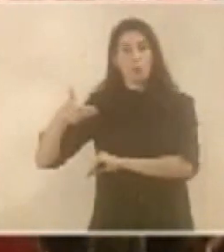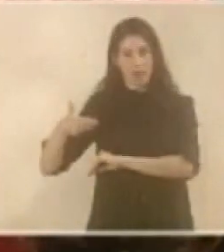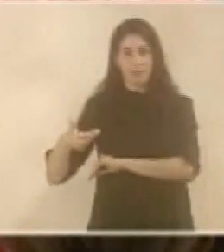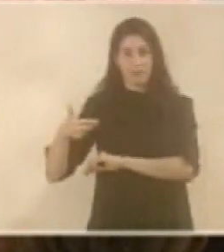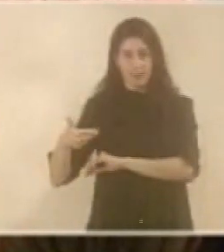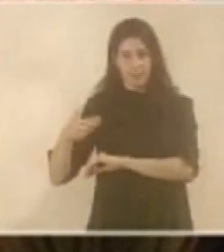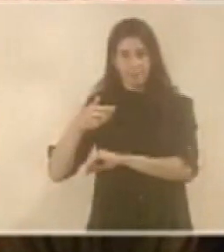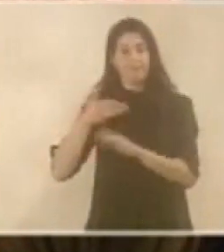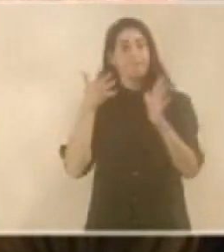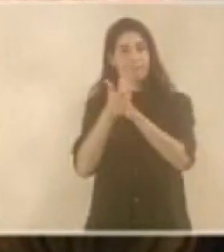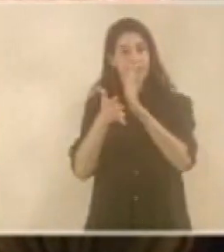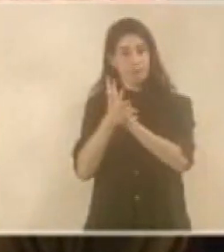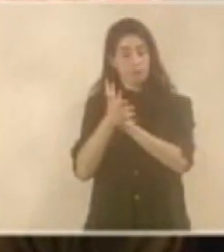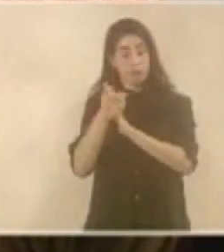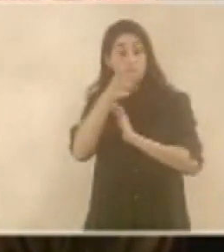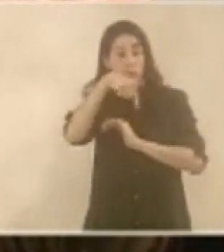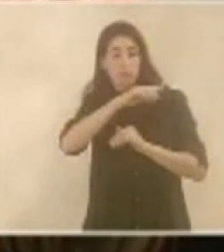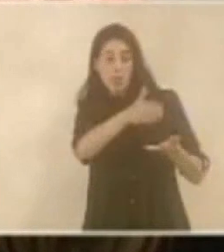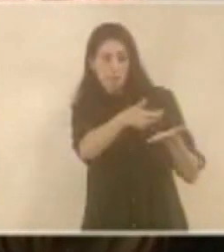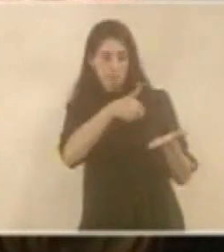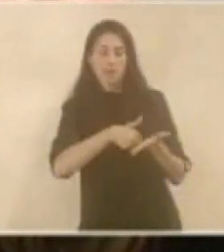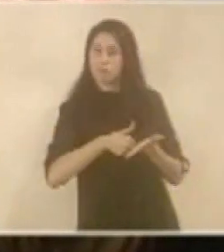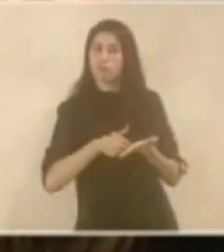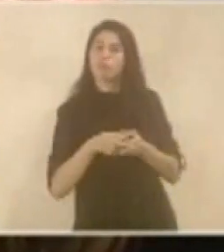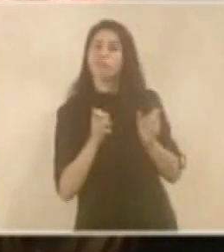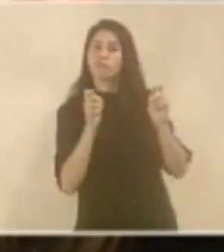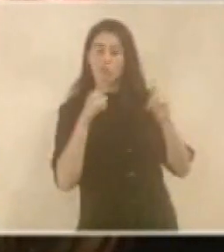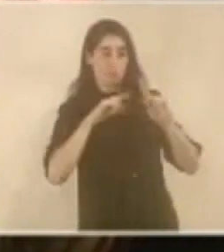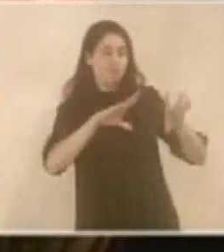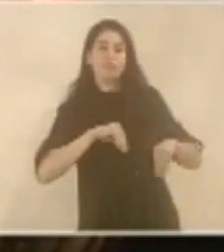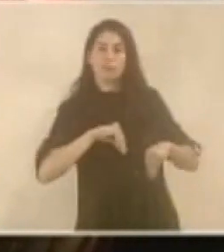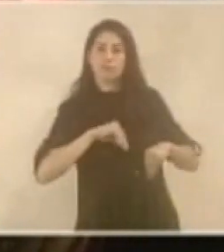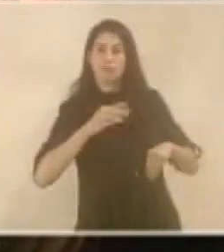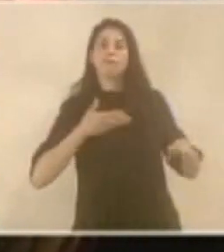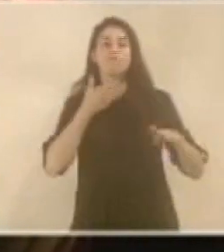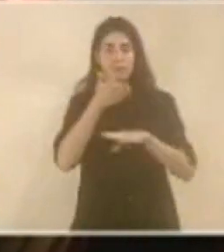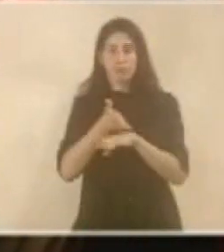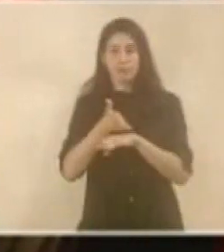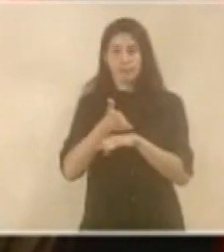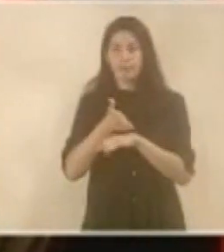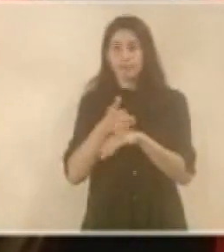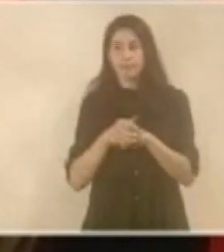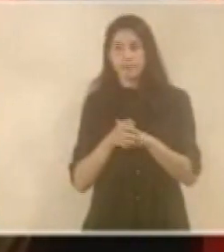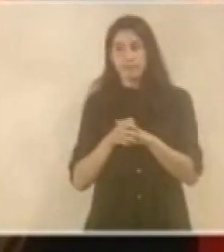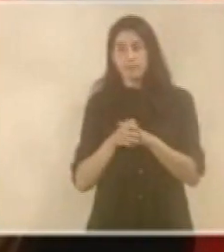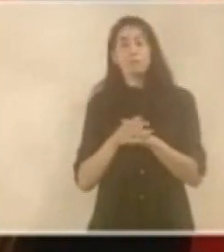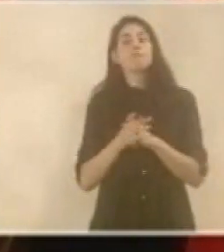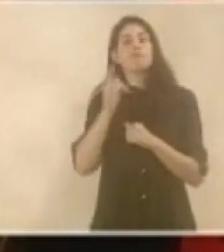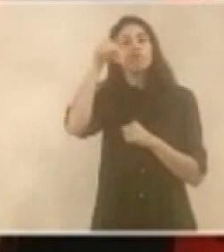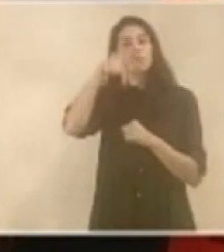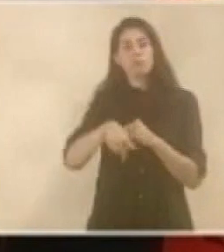Evidentemente, acepté sin dudarlo, aun siendo crítico con las formas del desarrollo de este acto, cómo está configurado hoy en